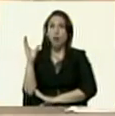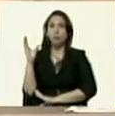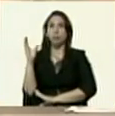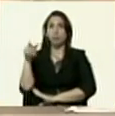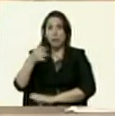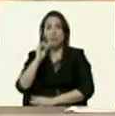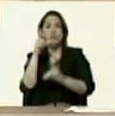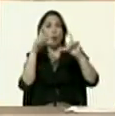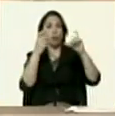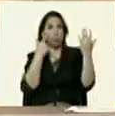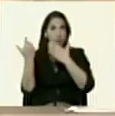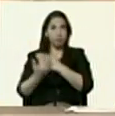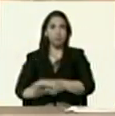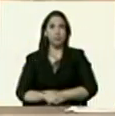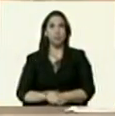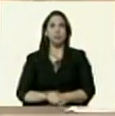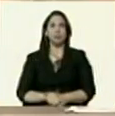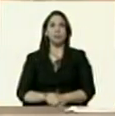las fotos, miren.